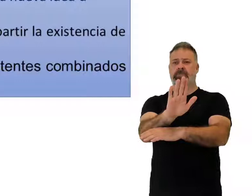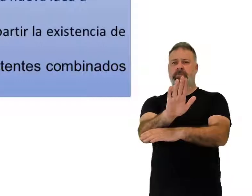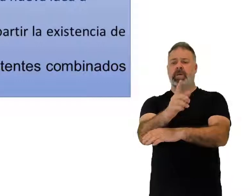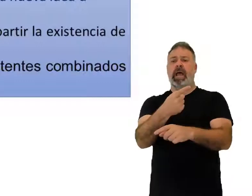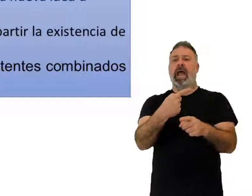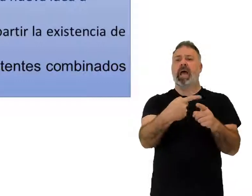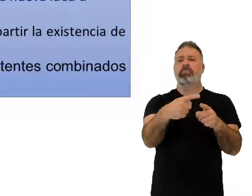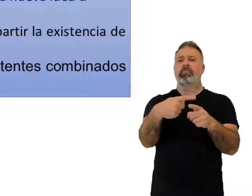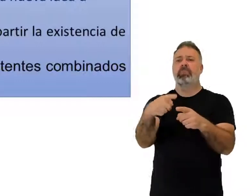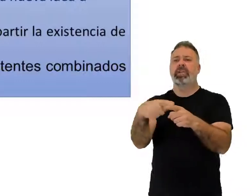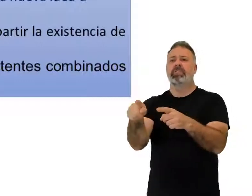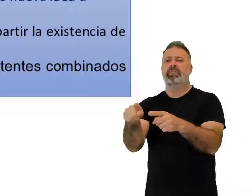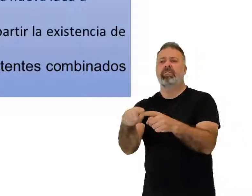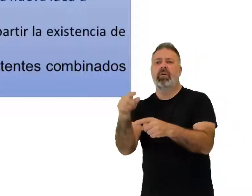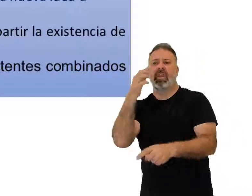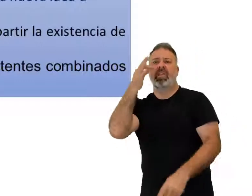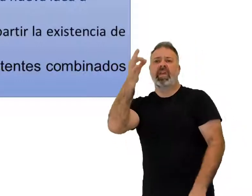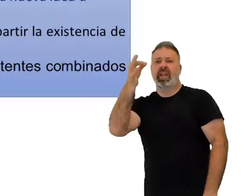realidad.